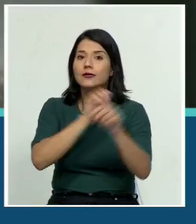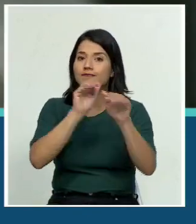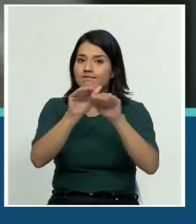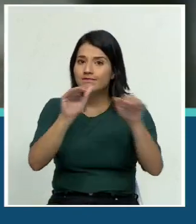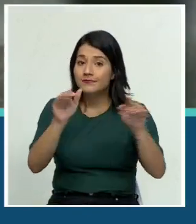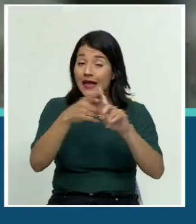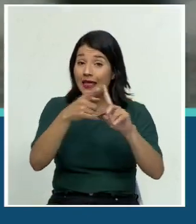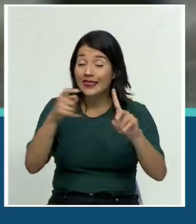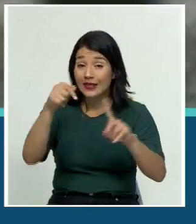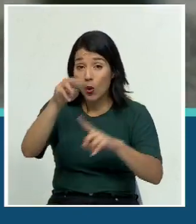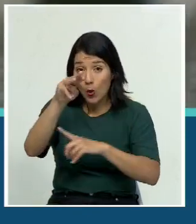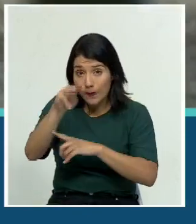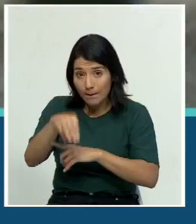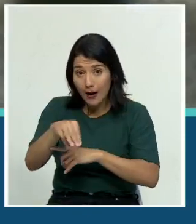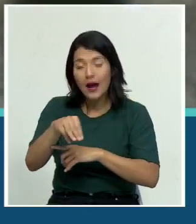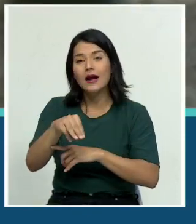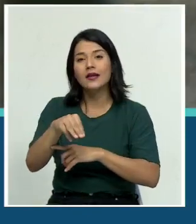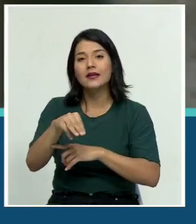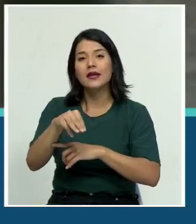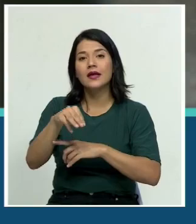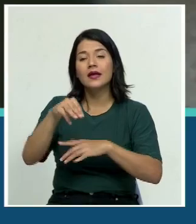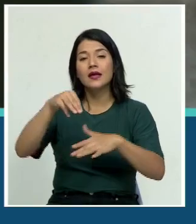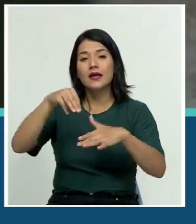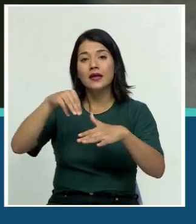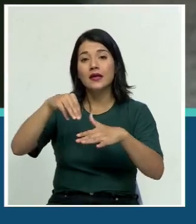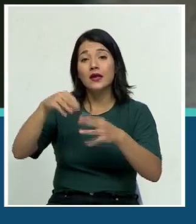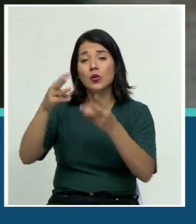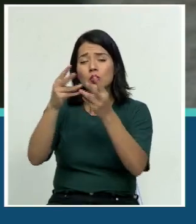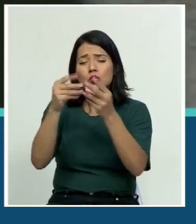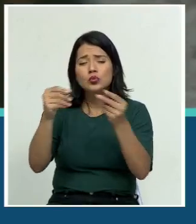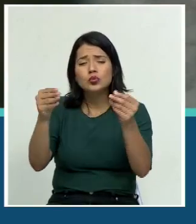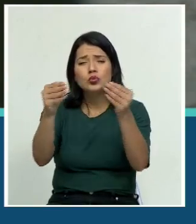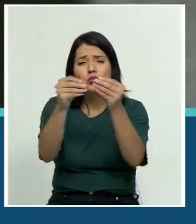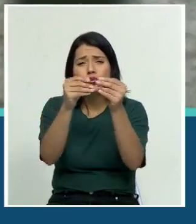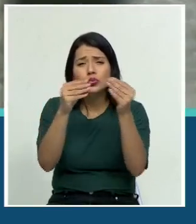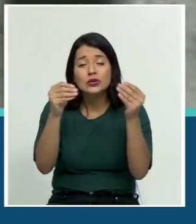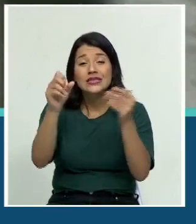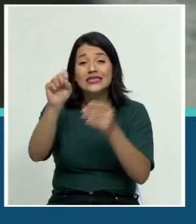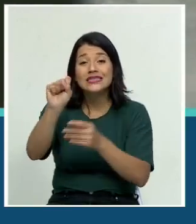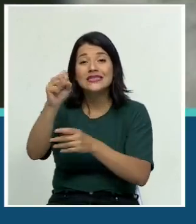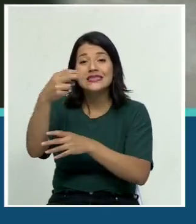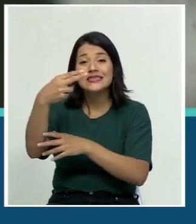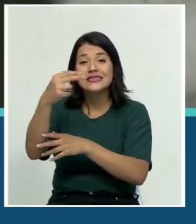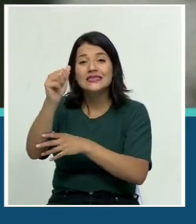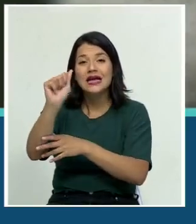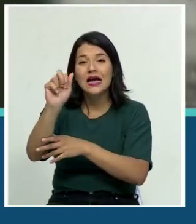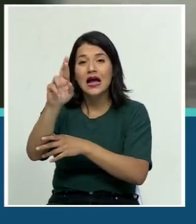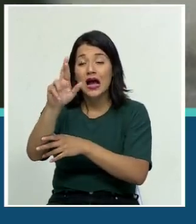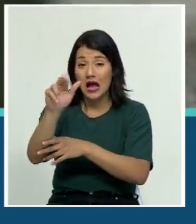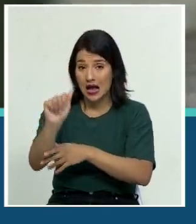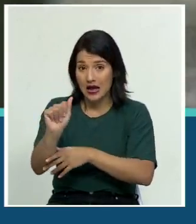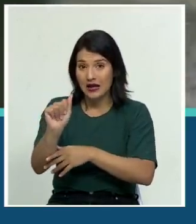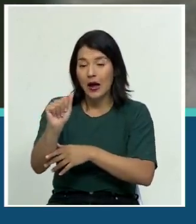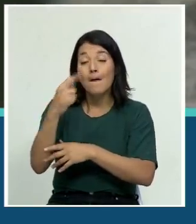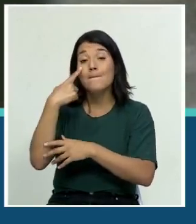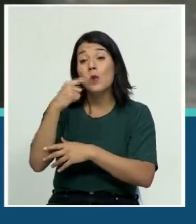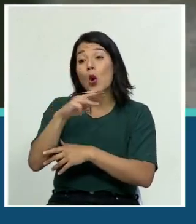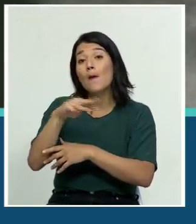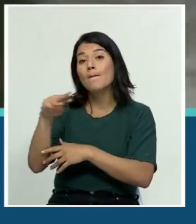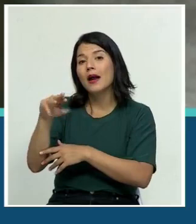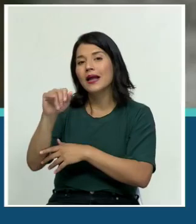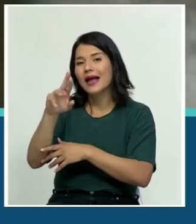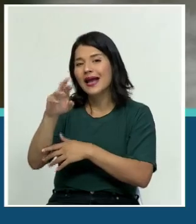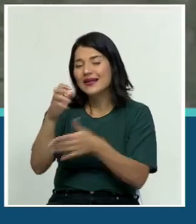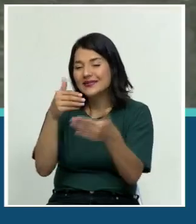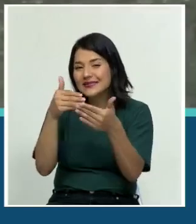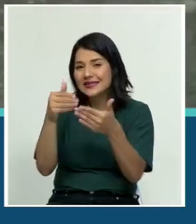martes tendremos el paso de una amplia intrusión de polvo del Sahara atravesando el sector central del Mar Caribe y muy cerca de nuestras costas. La leve disminución